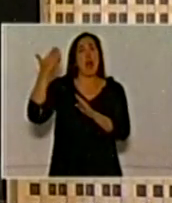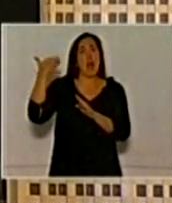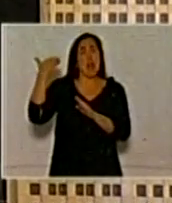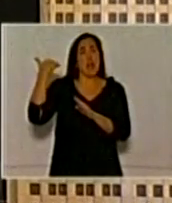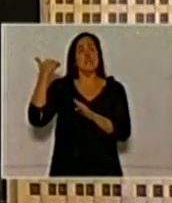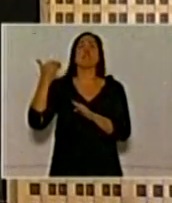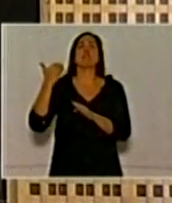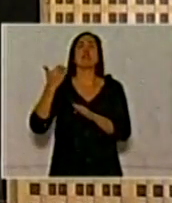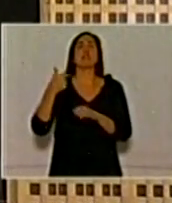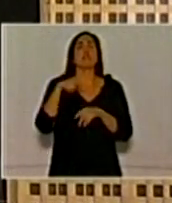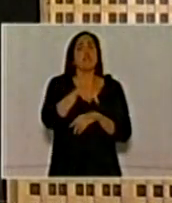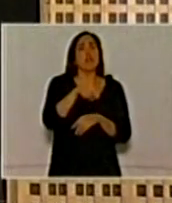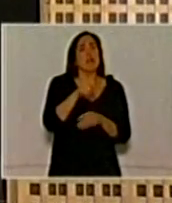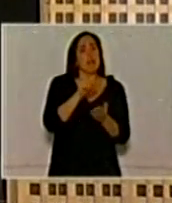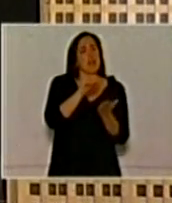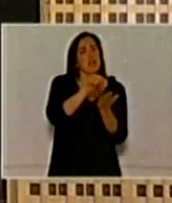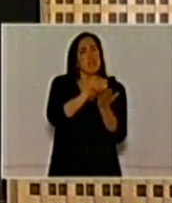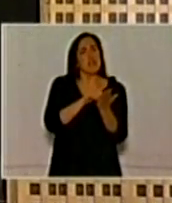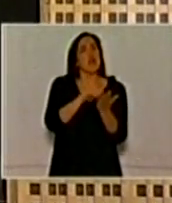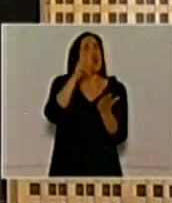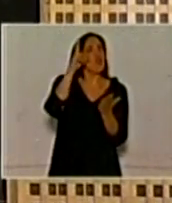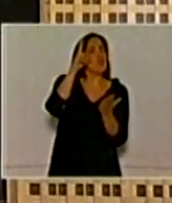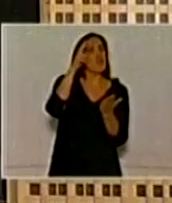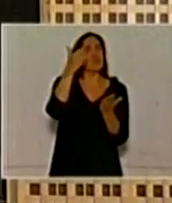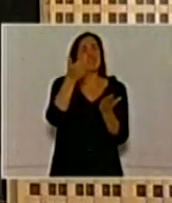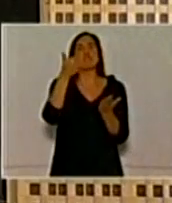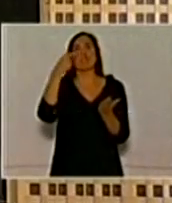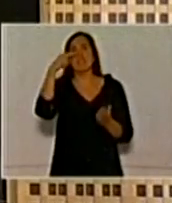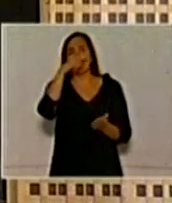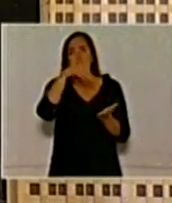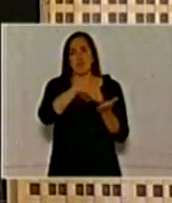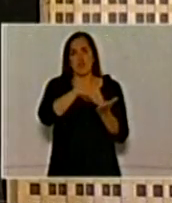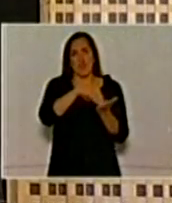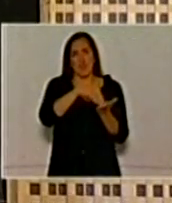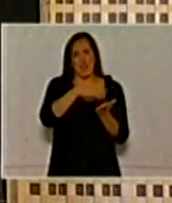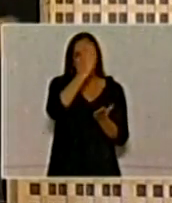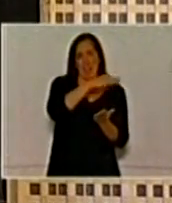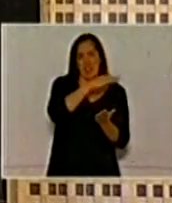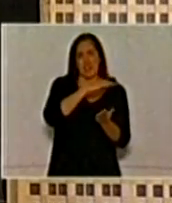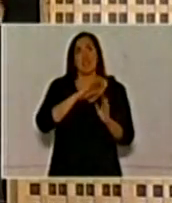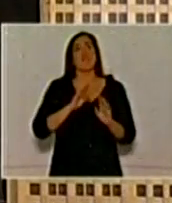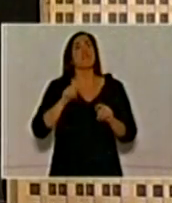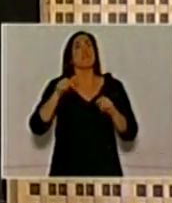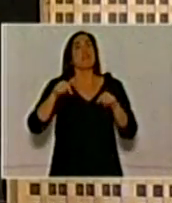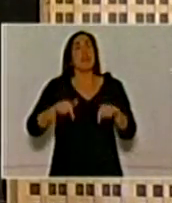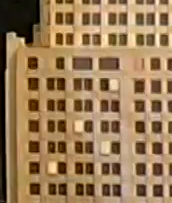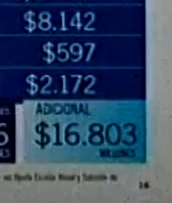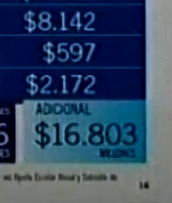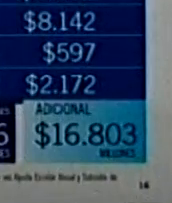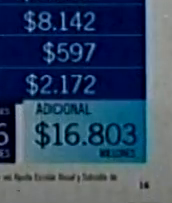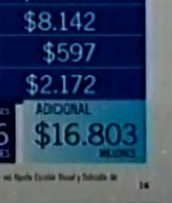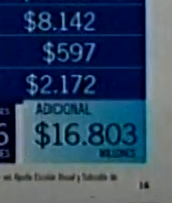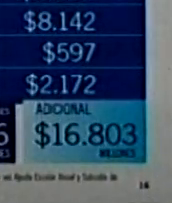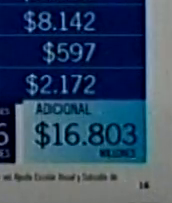presupuestado, la cifra de 867 millones. El último cuadro, acá tenemos el tema de